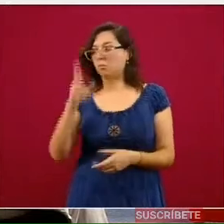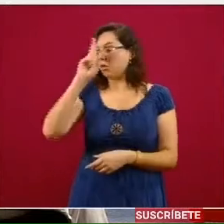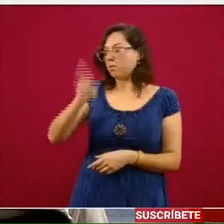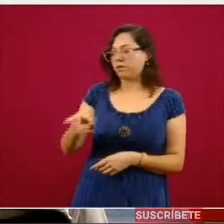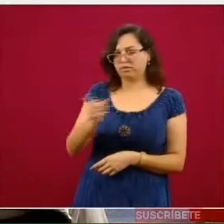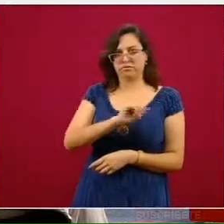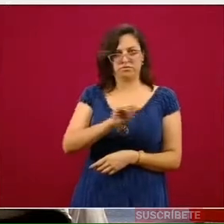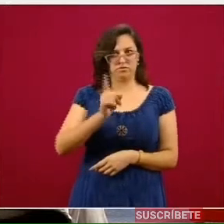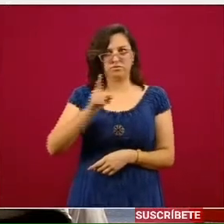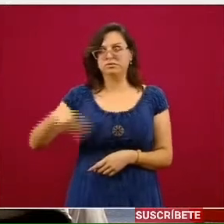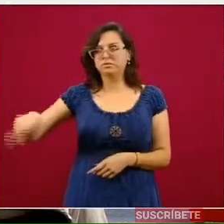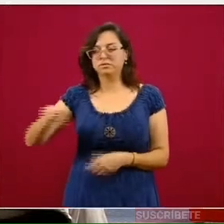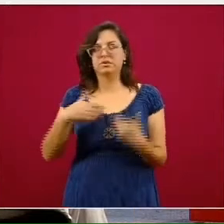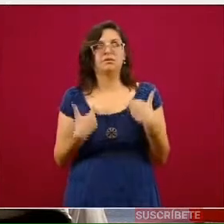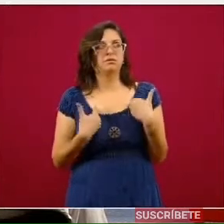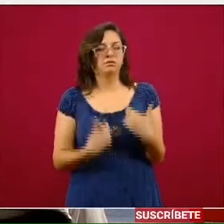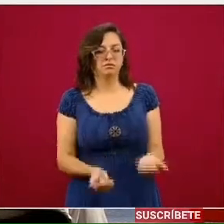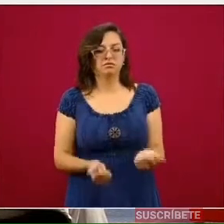prohibición. La siguiente.